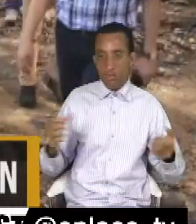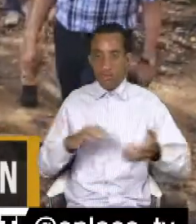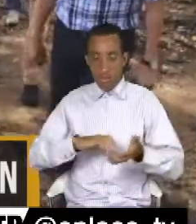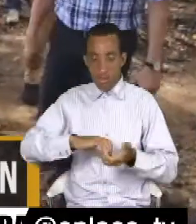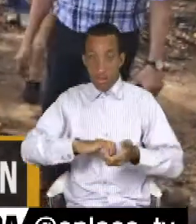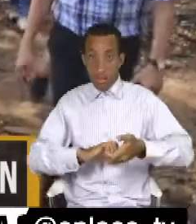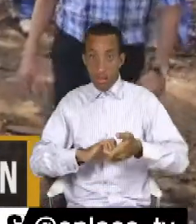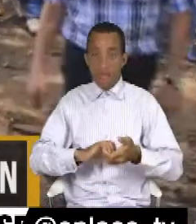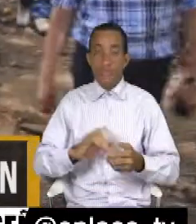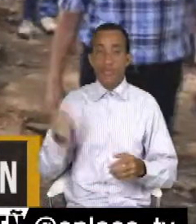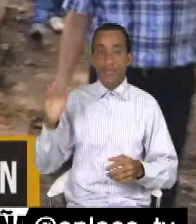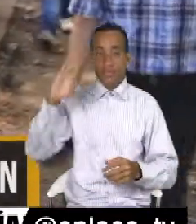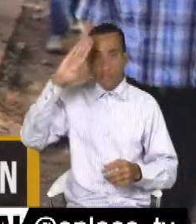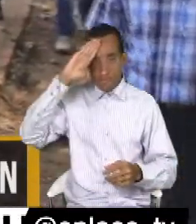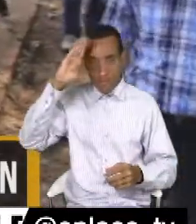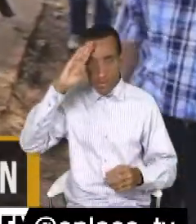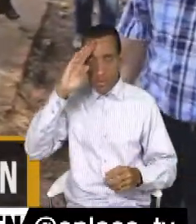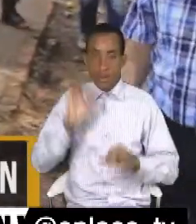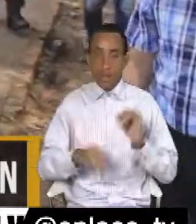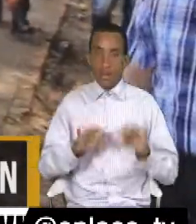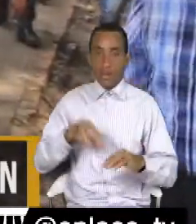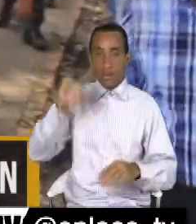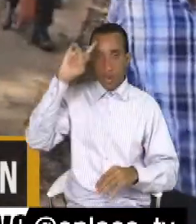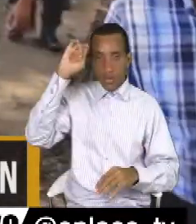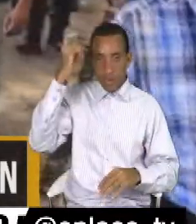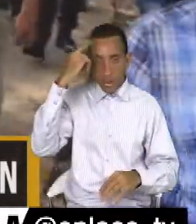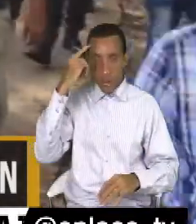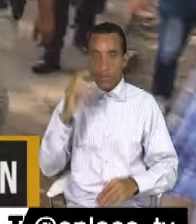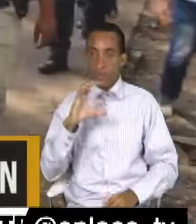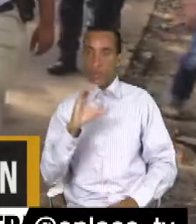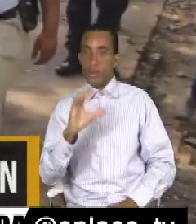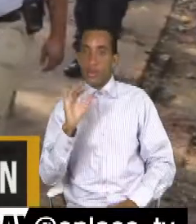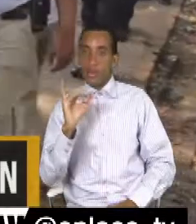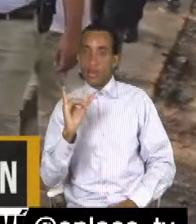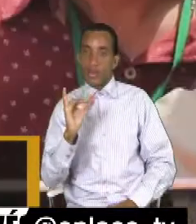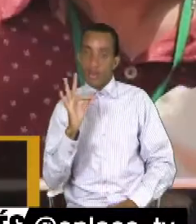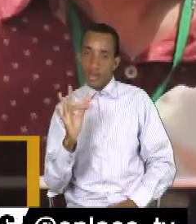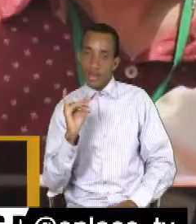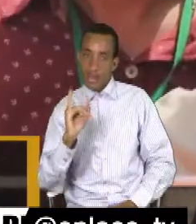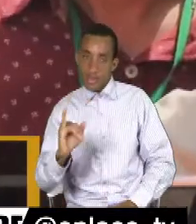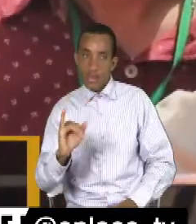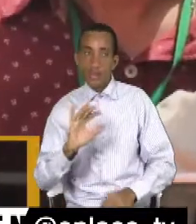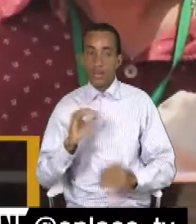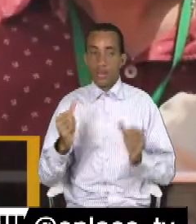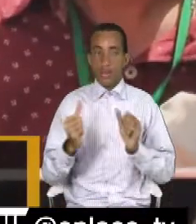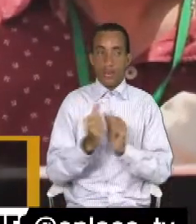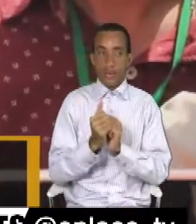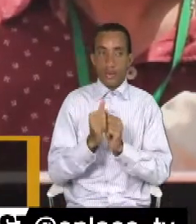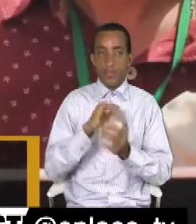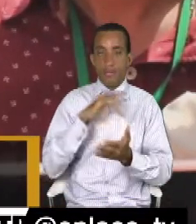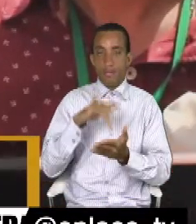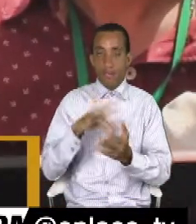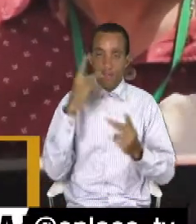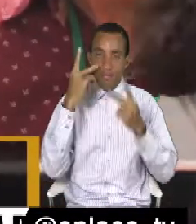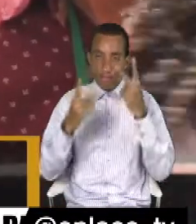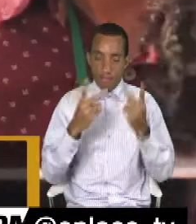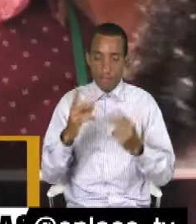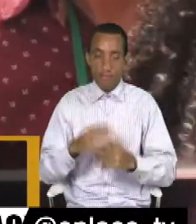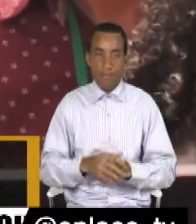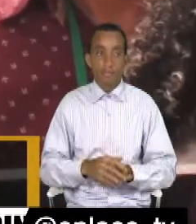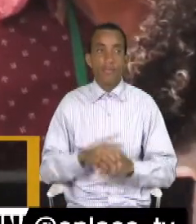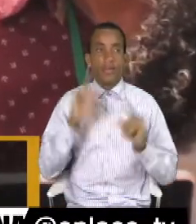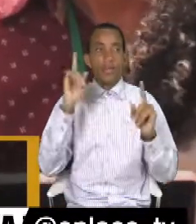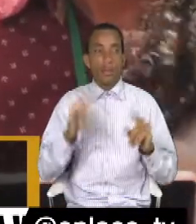Gobierno, Policía, funcionarios del CTI y la Fiscalía acompañaron la visita. Convertirlo también como un sitio también